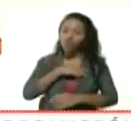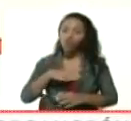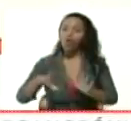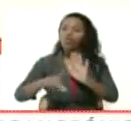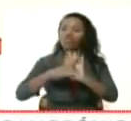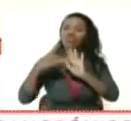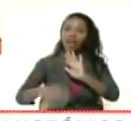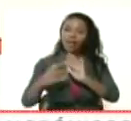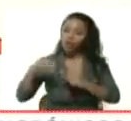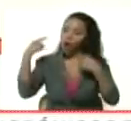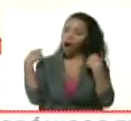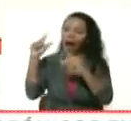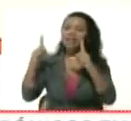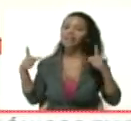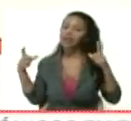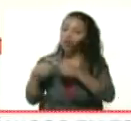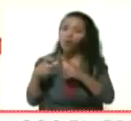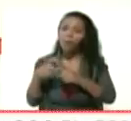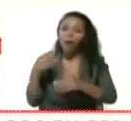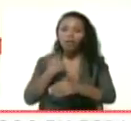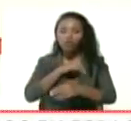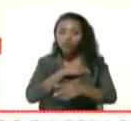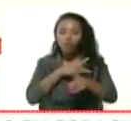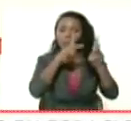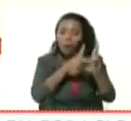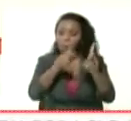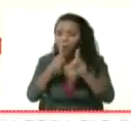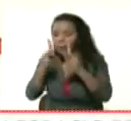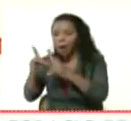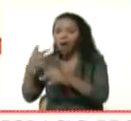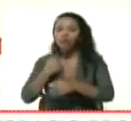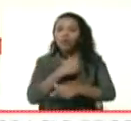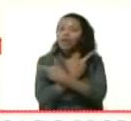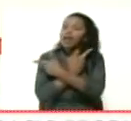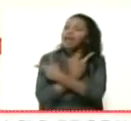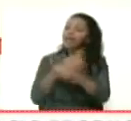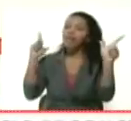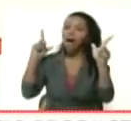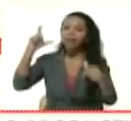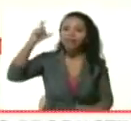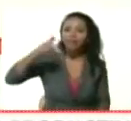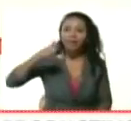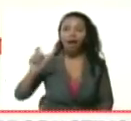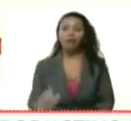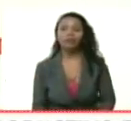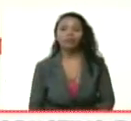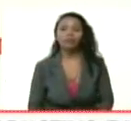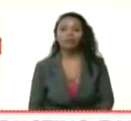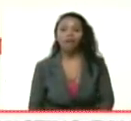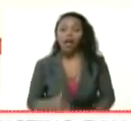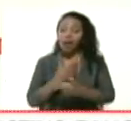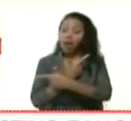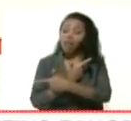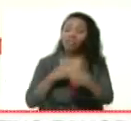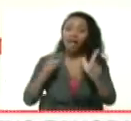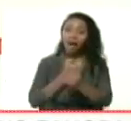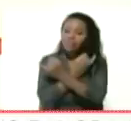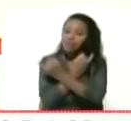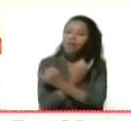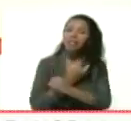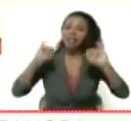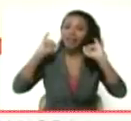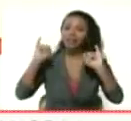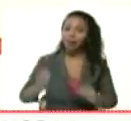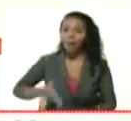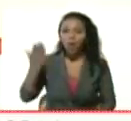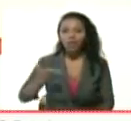derecho a reunirnos para plantear nuestra libertad necesaria, nuestra independencia